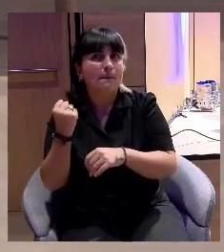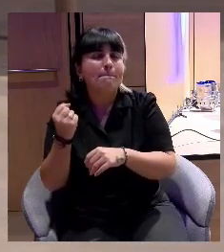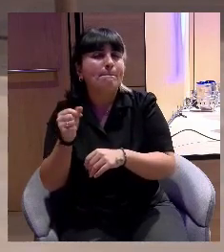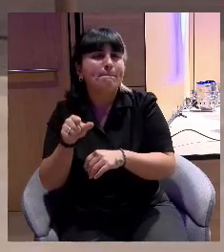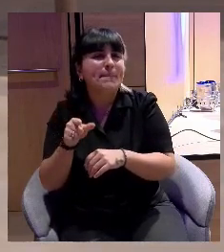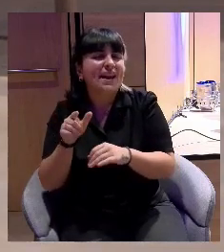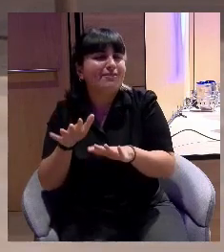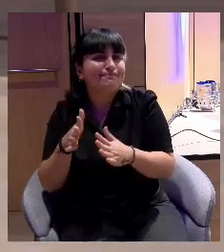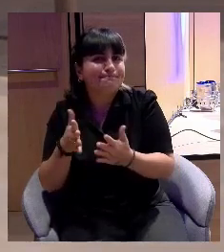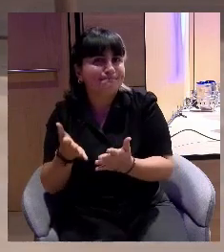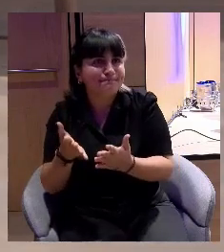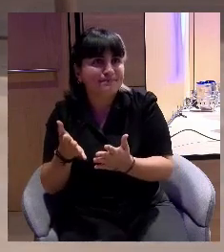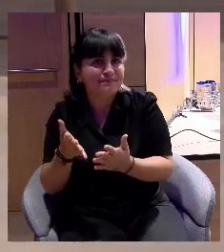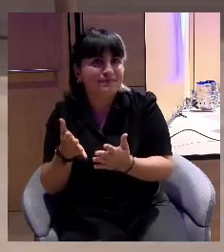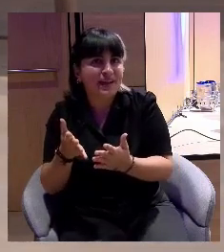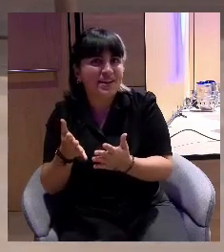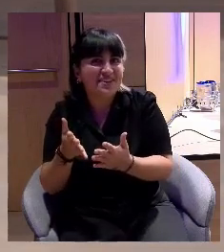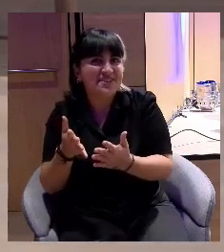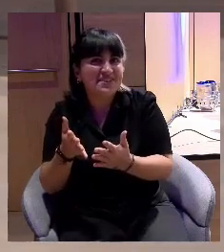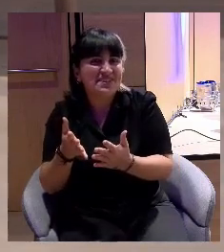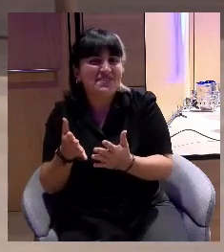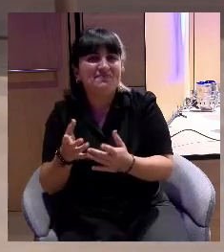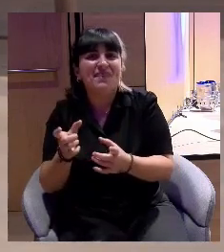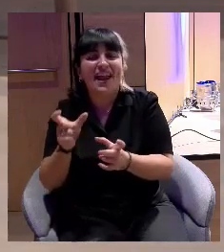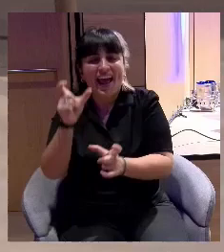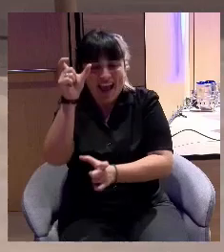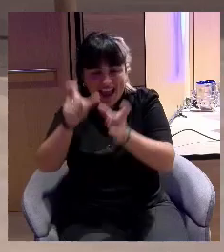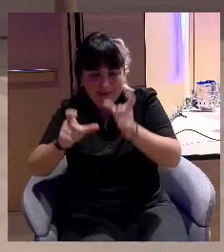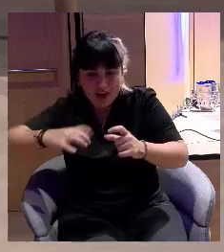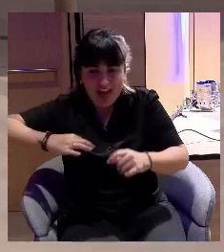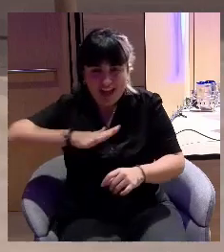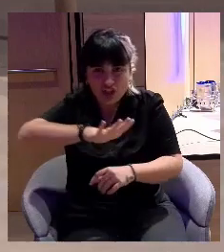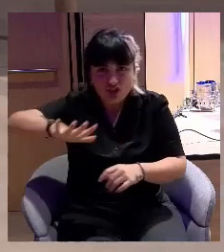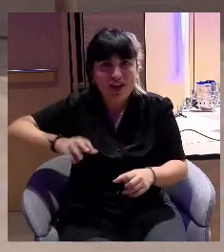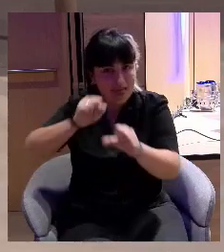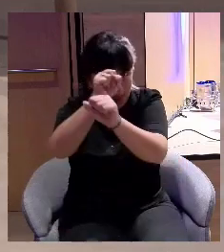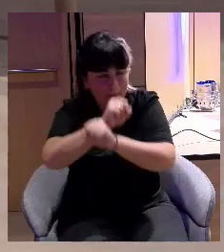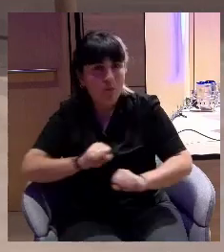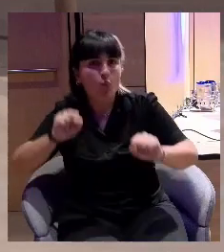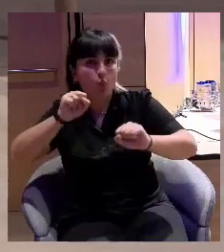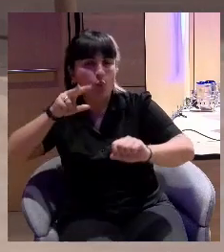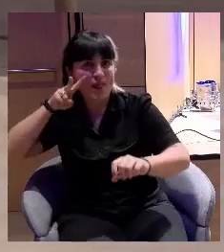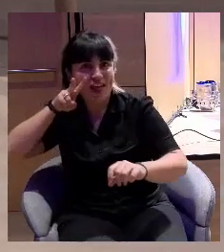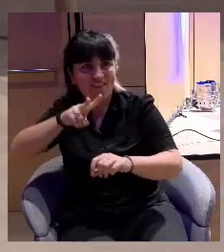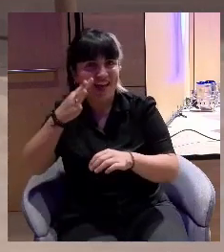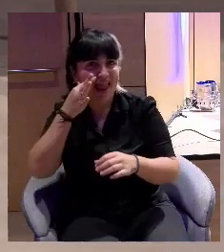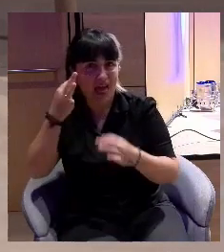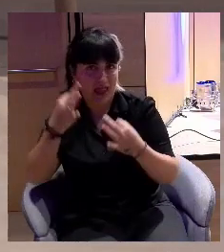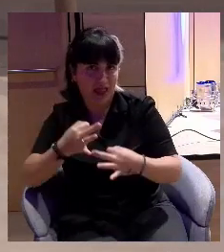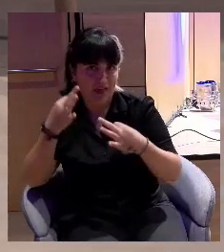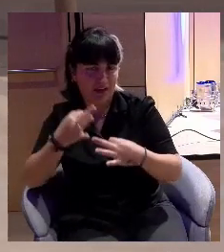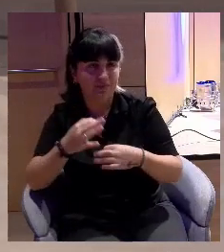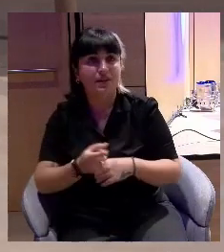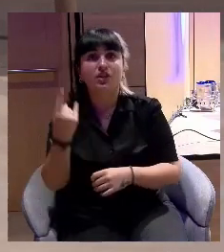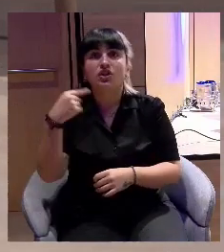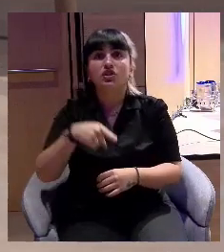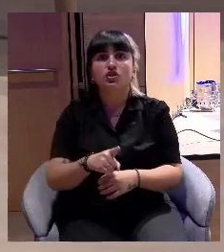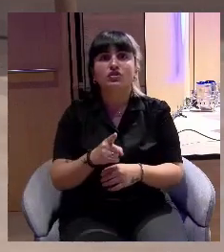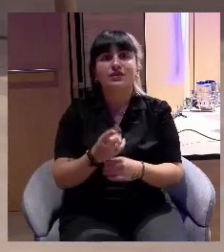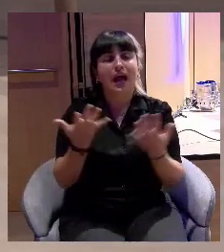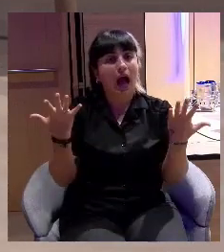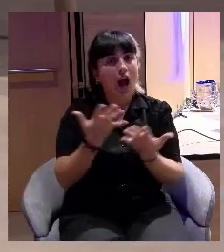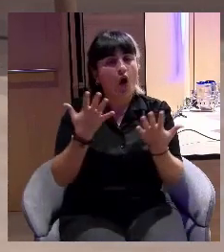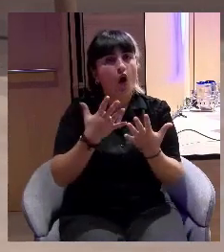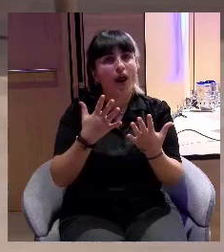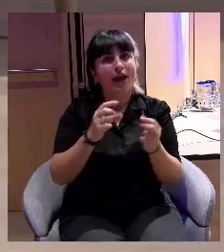como la punta del iceberg para seguir escarbando y seguir mirando qué otras cosas puedes sacar. Ahorita, ya con